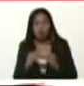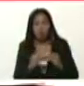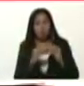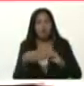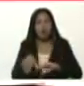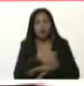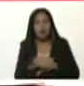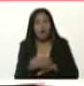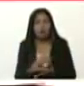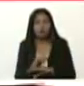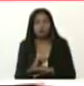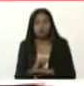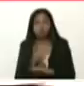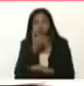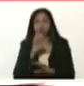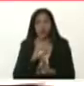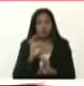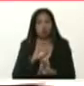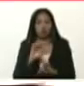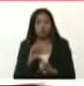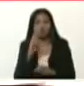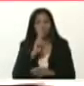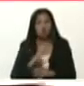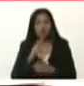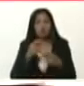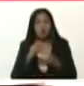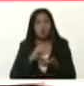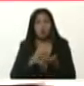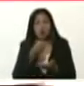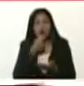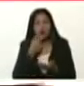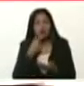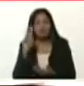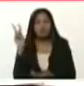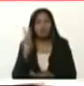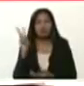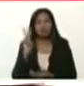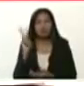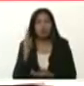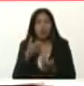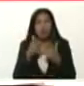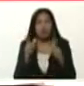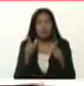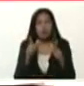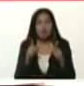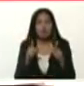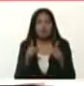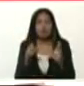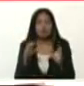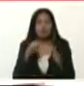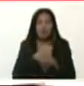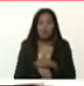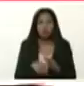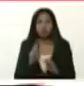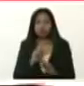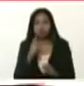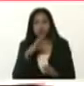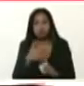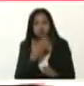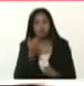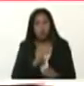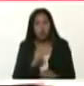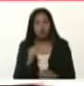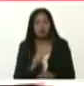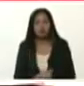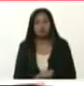fallemos. Utilicemos todo el verano para poner a Venezuela libre de huecos. Si es posible, ¿verdad?